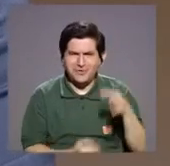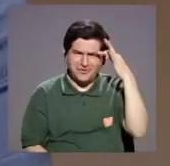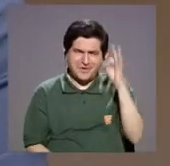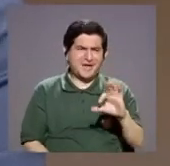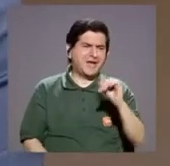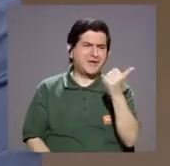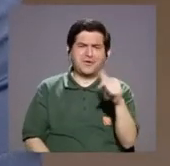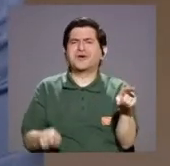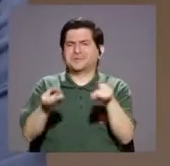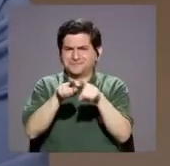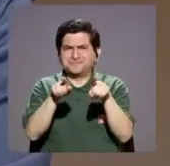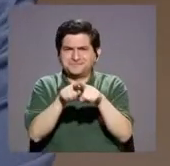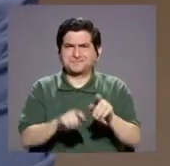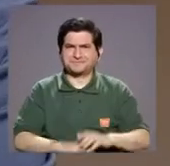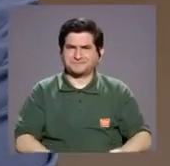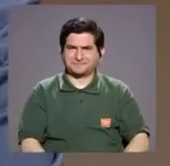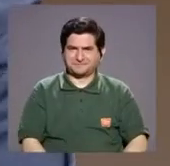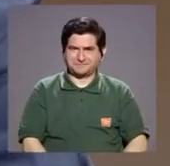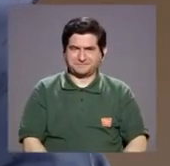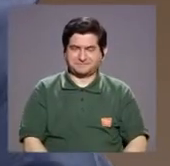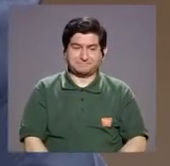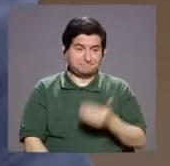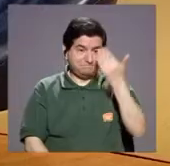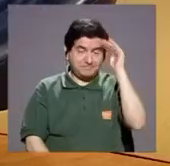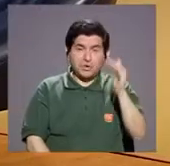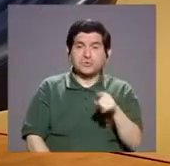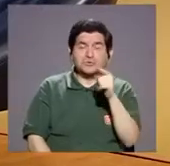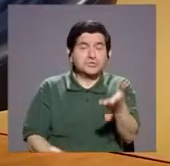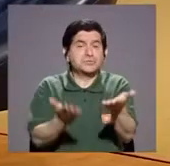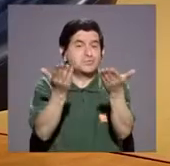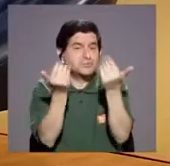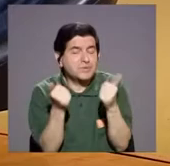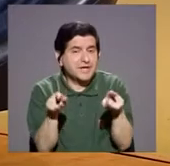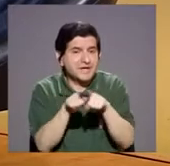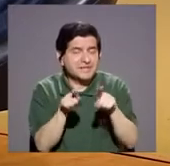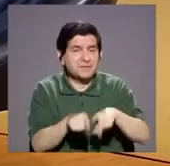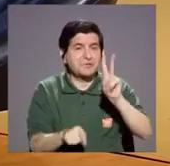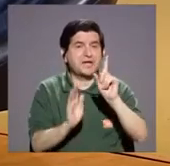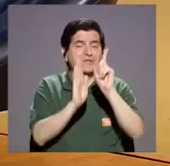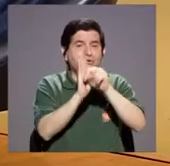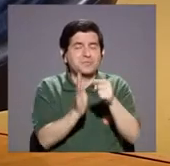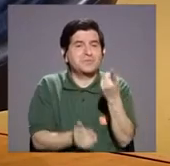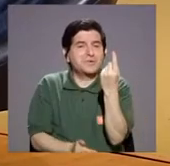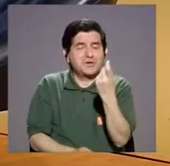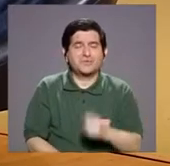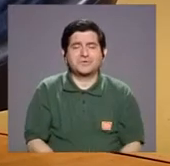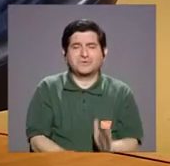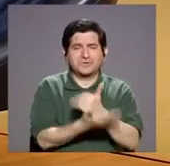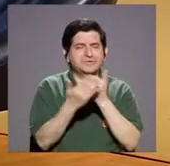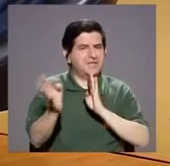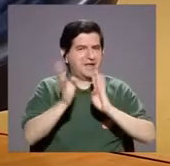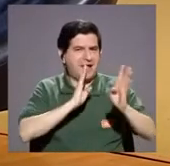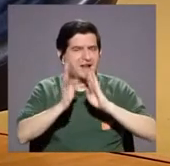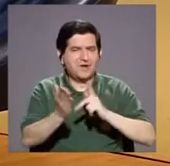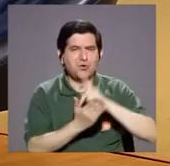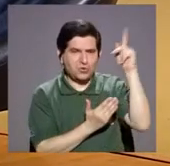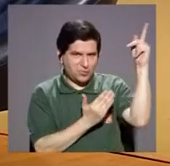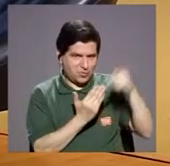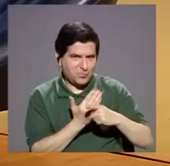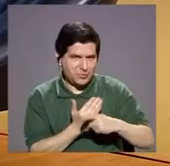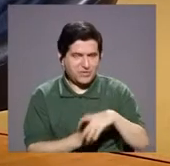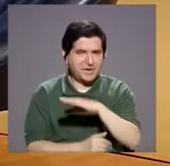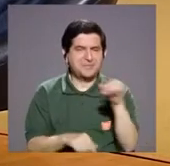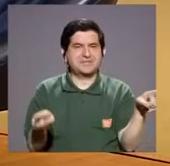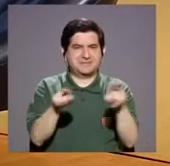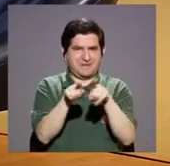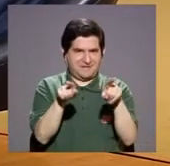algunos otros no sé si quieren en los dos minutos que nos quedan vamos referir algunos de los programas y de las